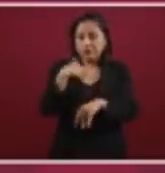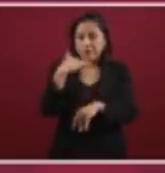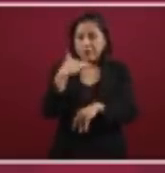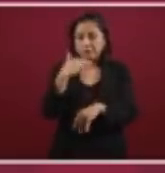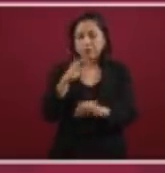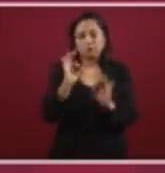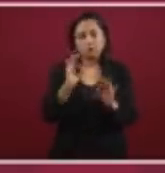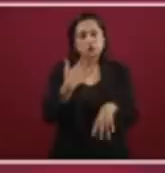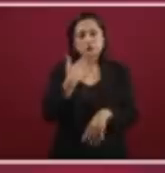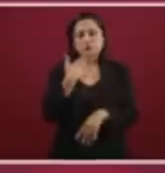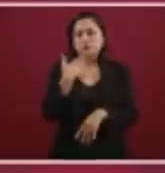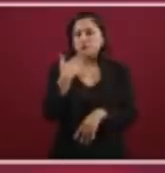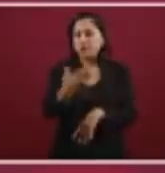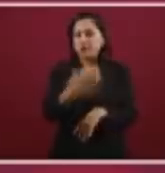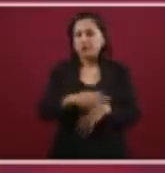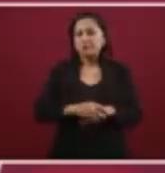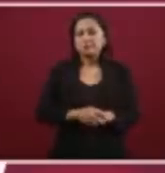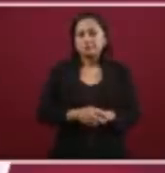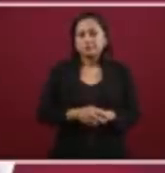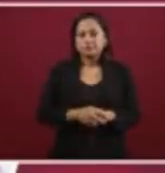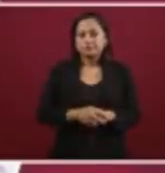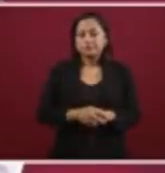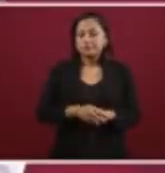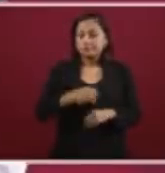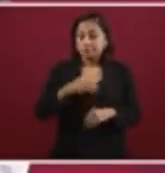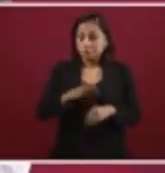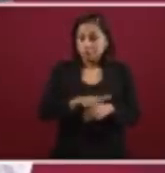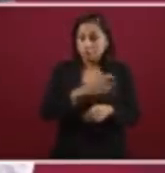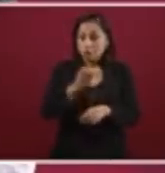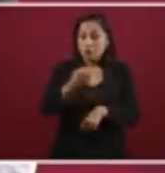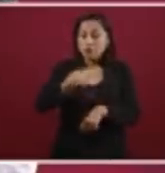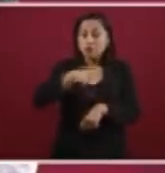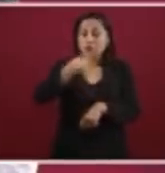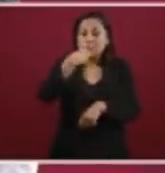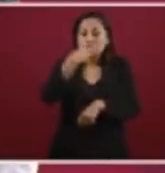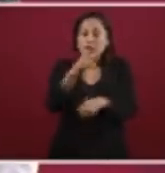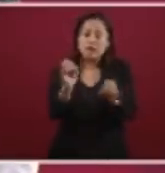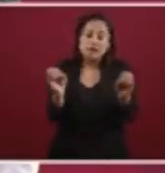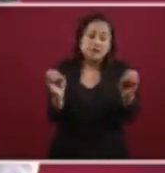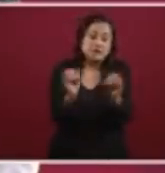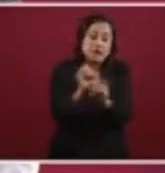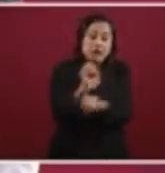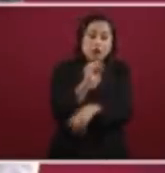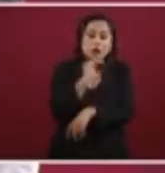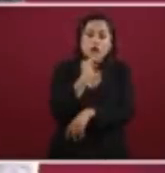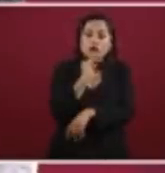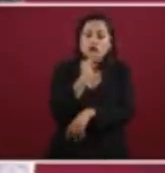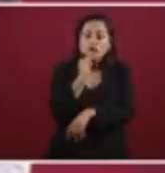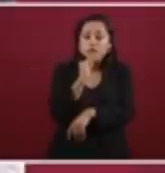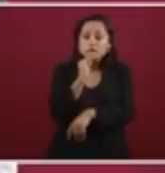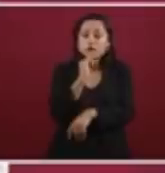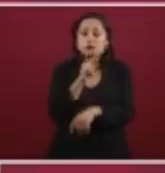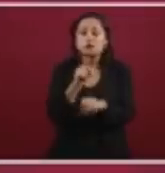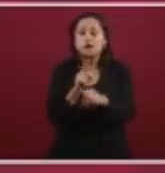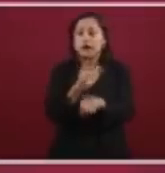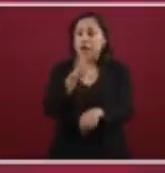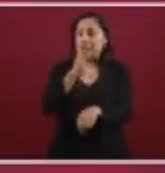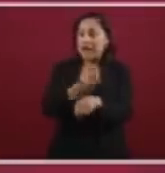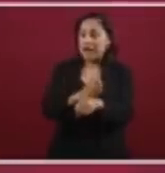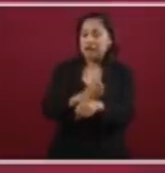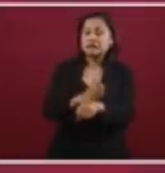lo de cero corrupción pero impunidad y que nos ayuden